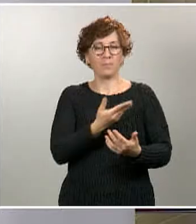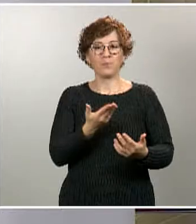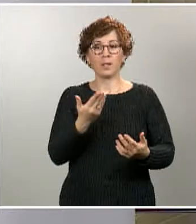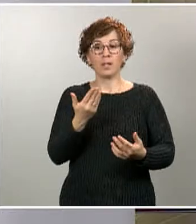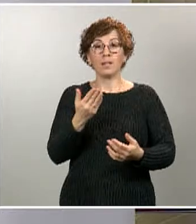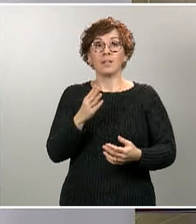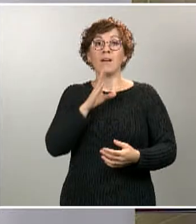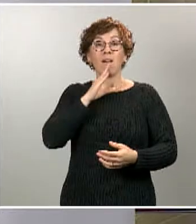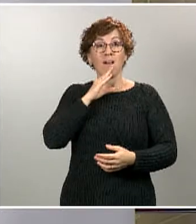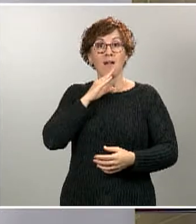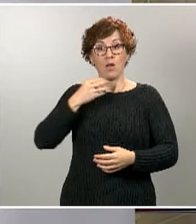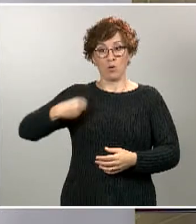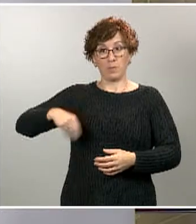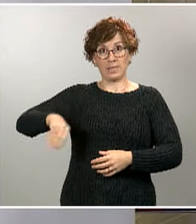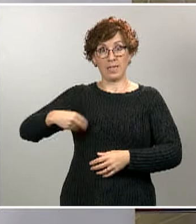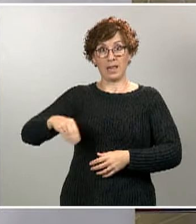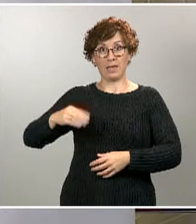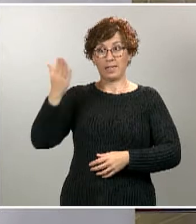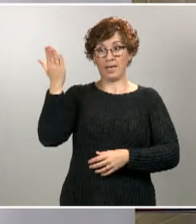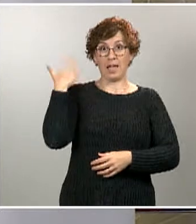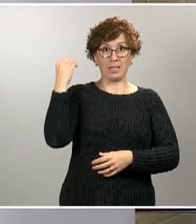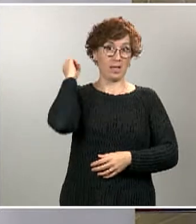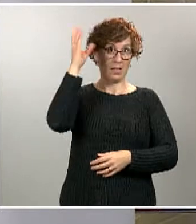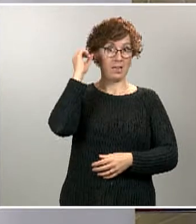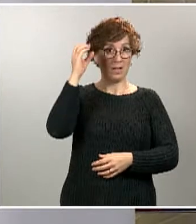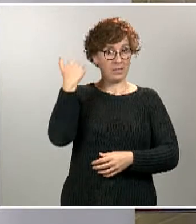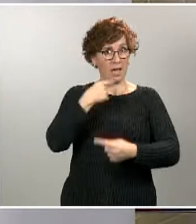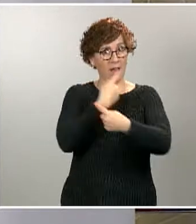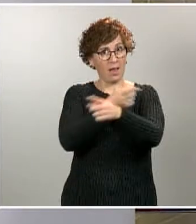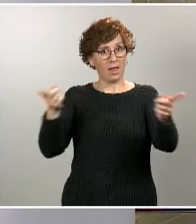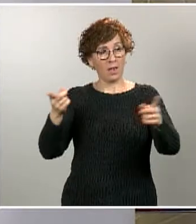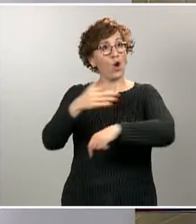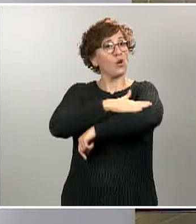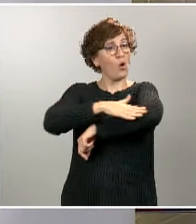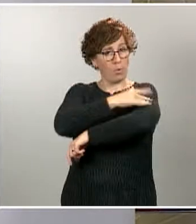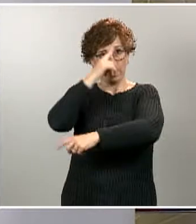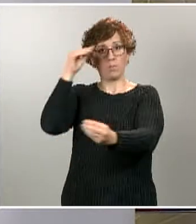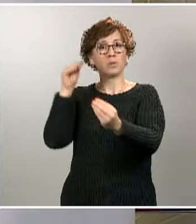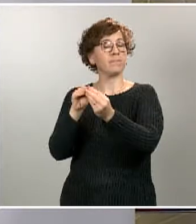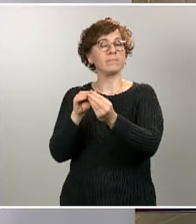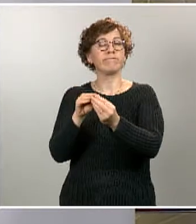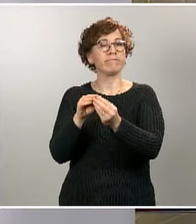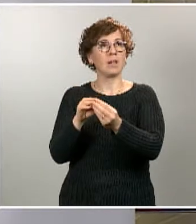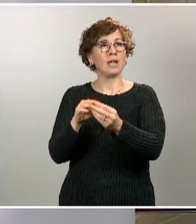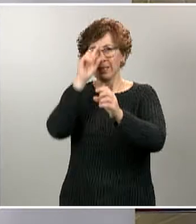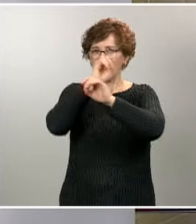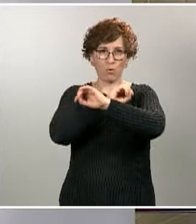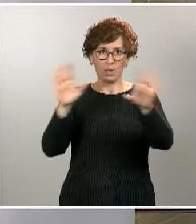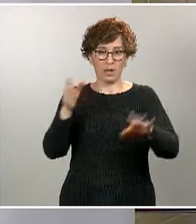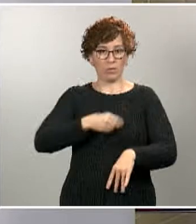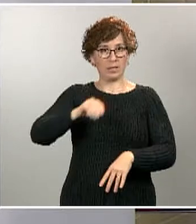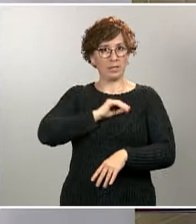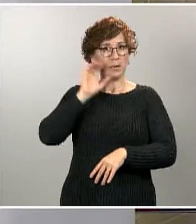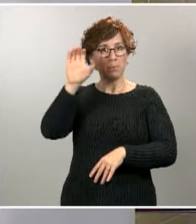su comparecencia del día de ayer, cree que es indudable que este país tiene que superar las